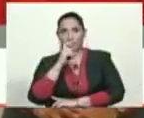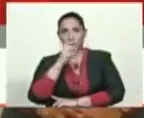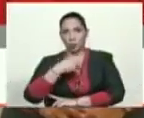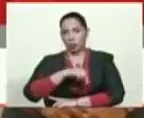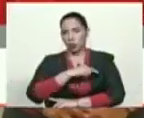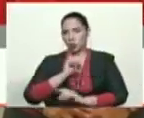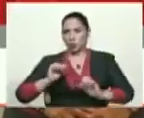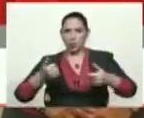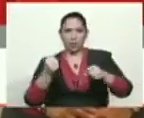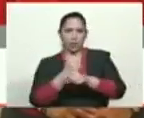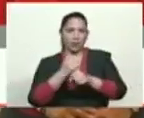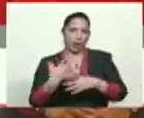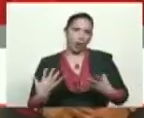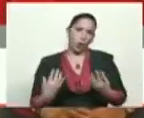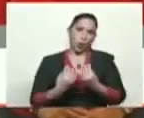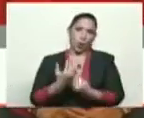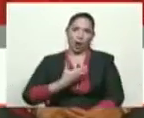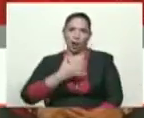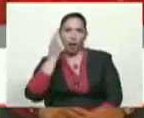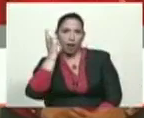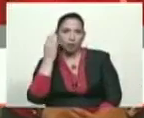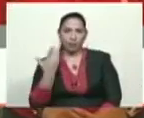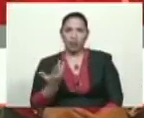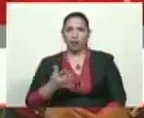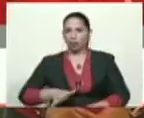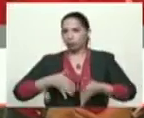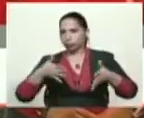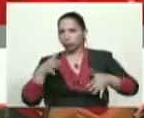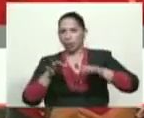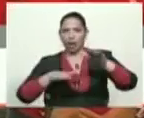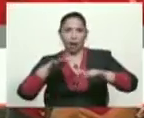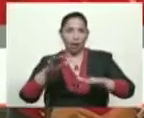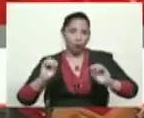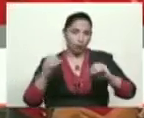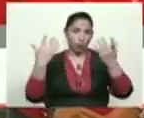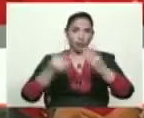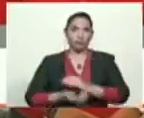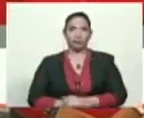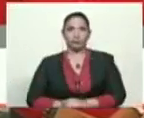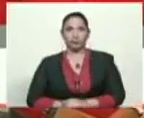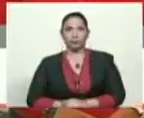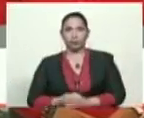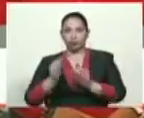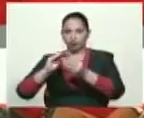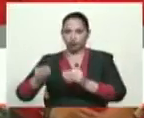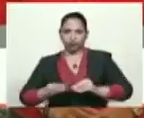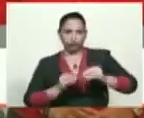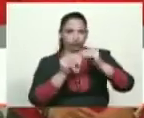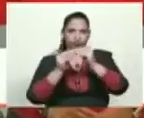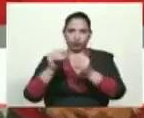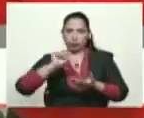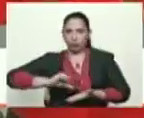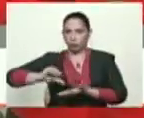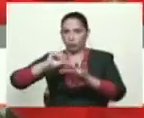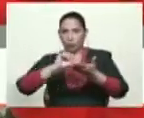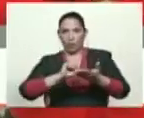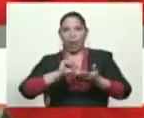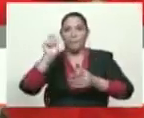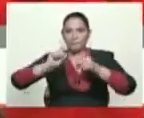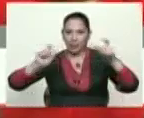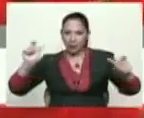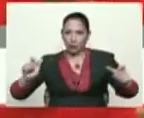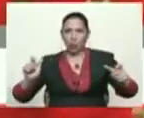trabajado junto a la alcaldesa hemos hecho grandes avances hemos logrado recuperar la ciudad para los ciudadanos